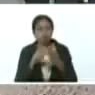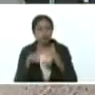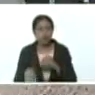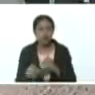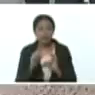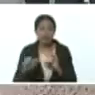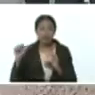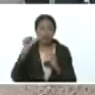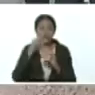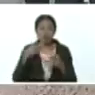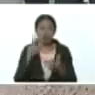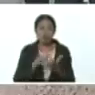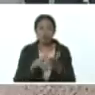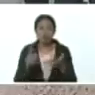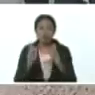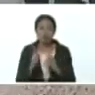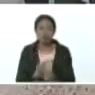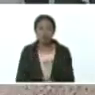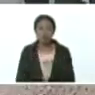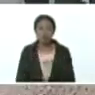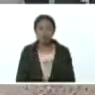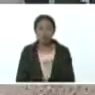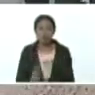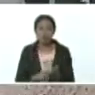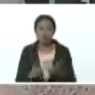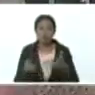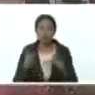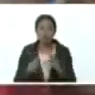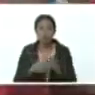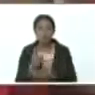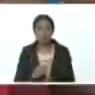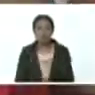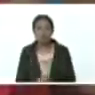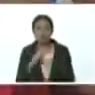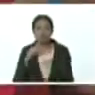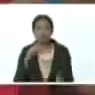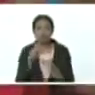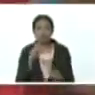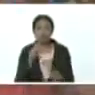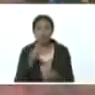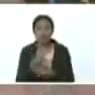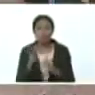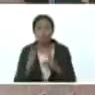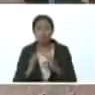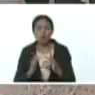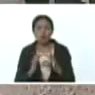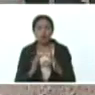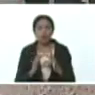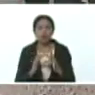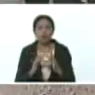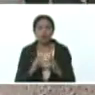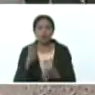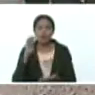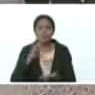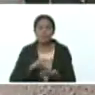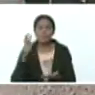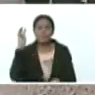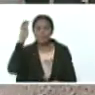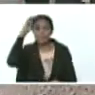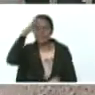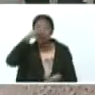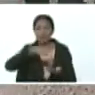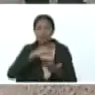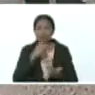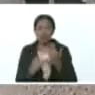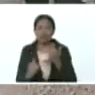Muchas gracias. Cúmplase, cúmplase, cúmplase. Y ahora nos vamos al Estado Aragua para